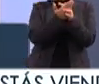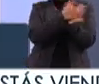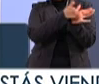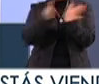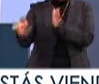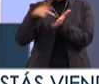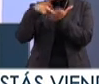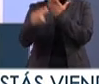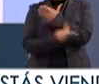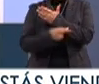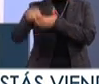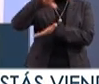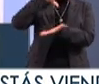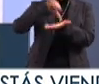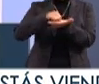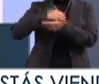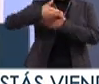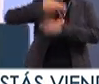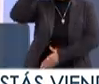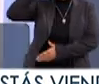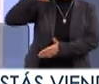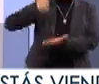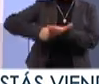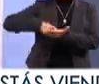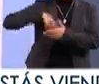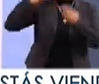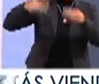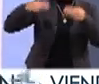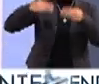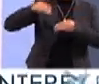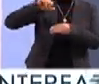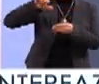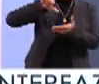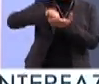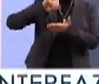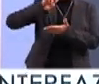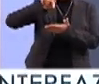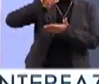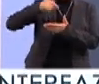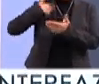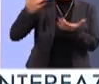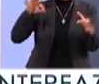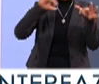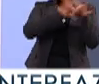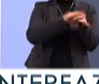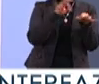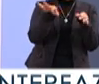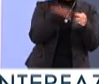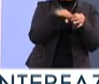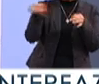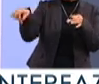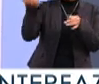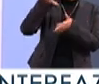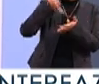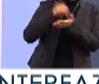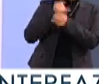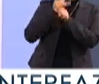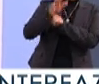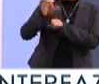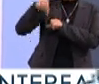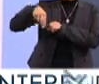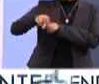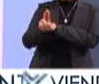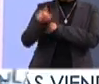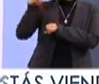del proyecto central de muros en la central de abasto de la Ciudad de México que se está haciendo en colaboración muy cercana con el Centro de Información de